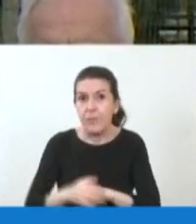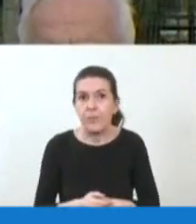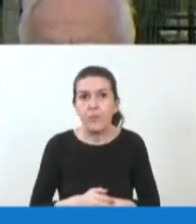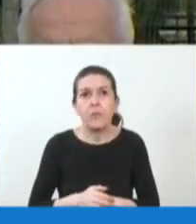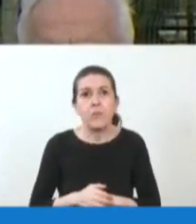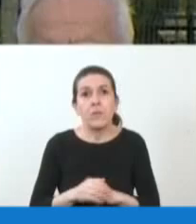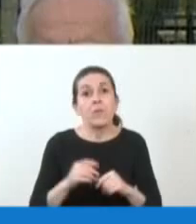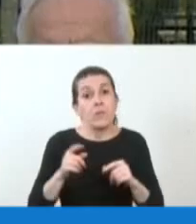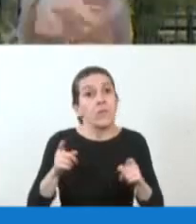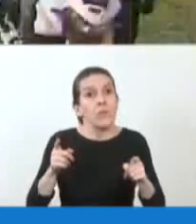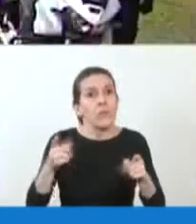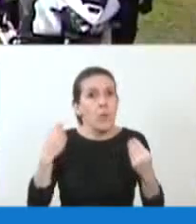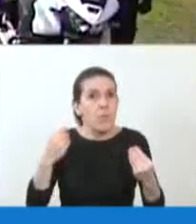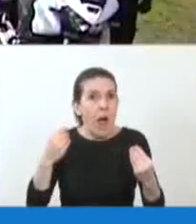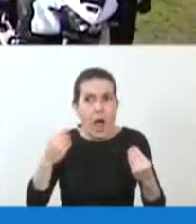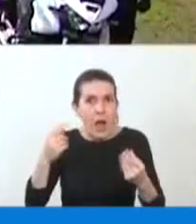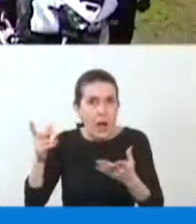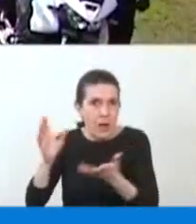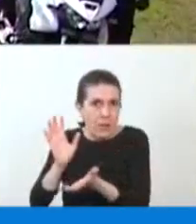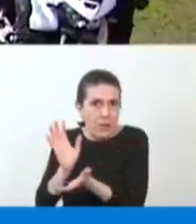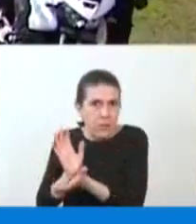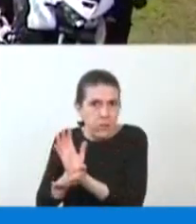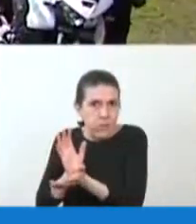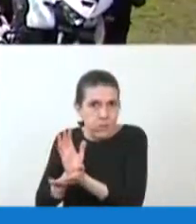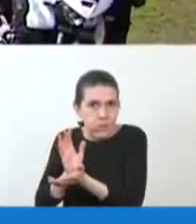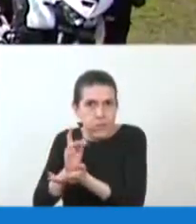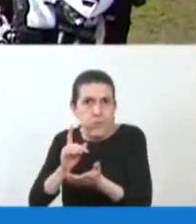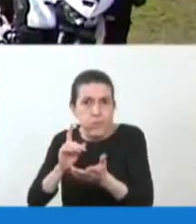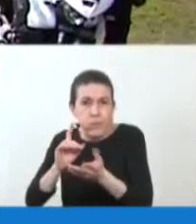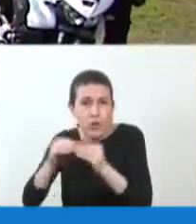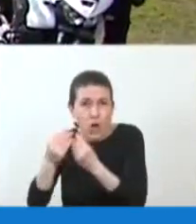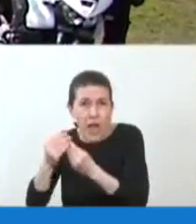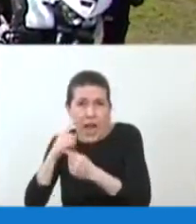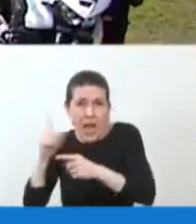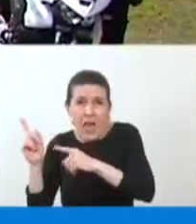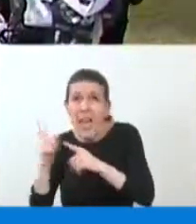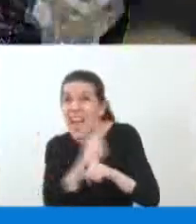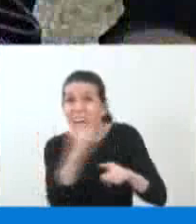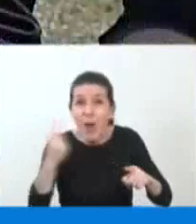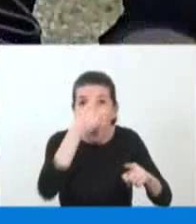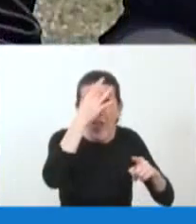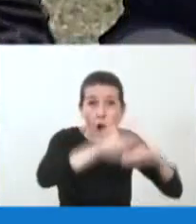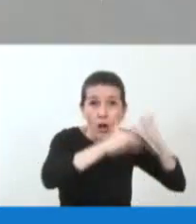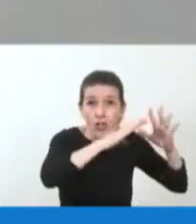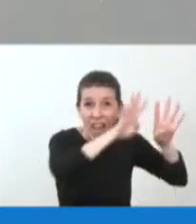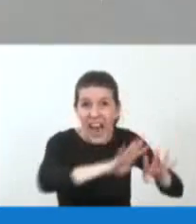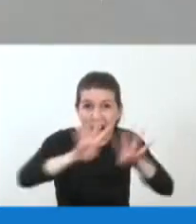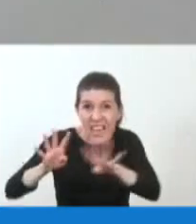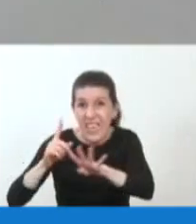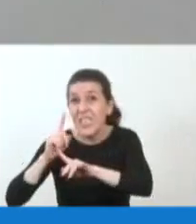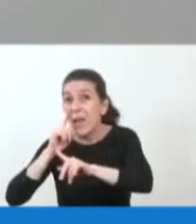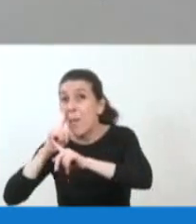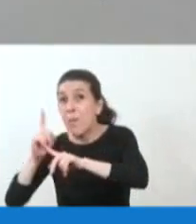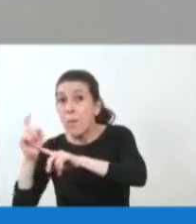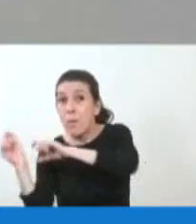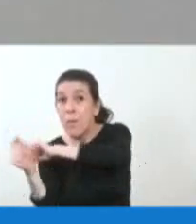que van a poder albergar a mil reclusos cada una cada una y diez que van a